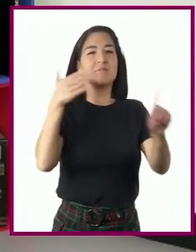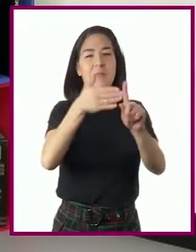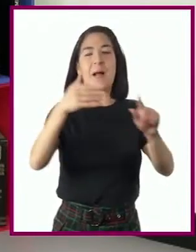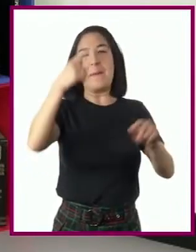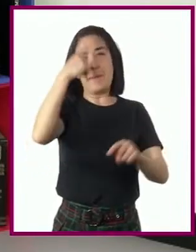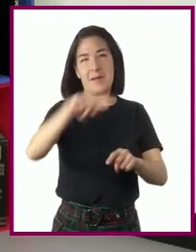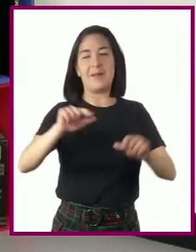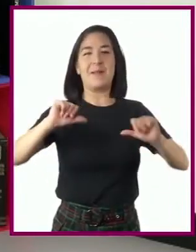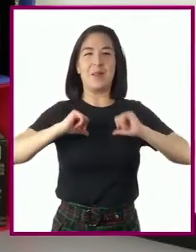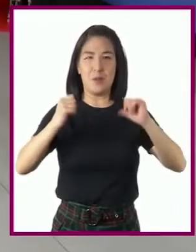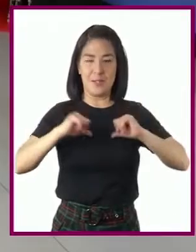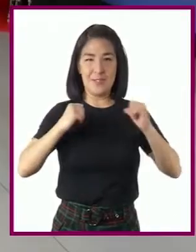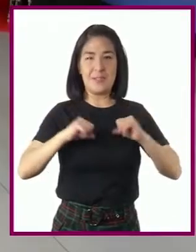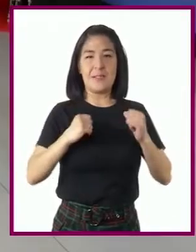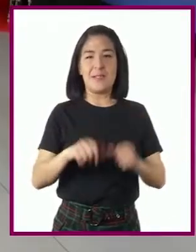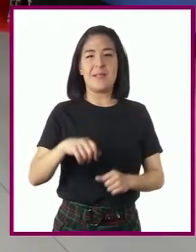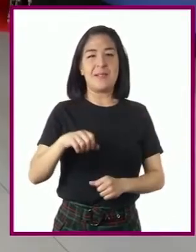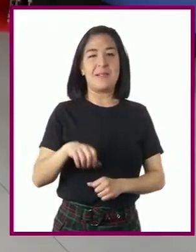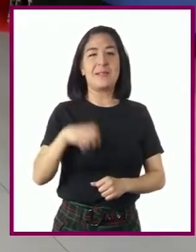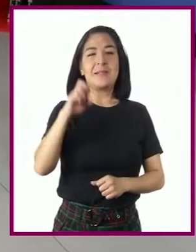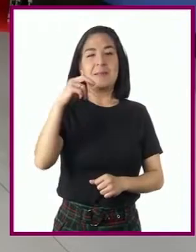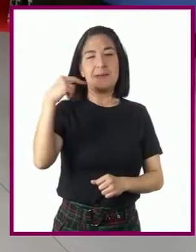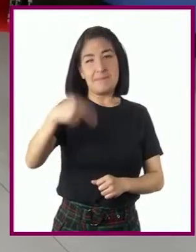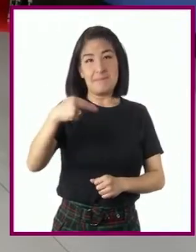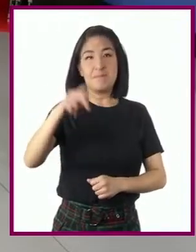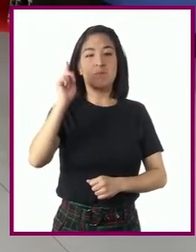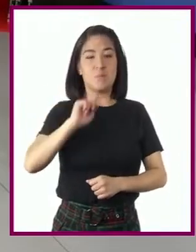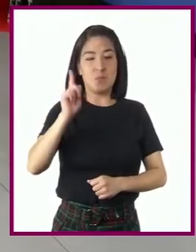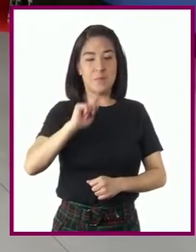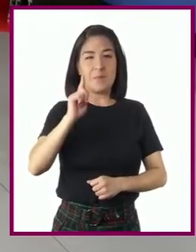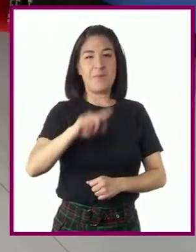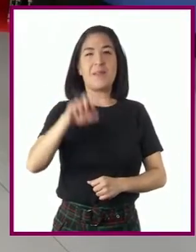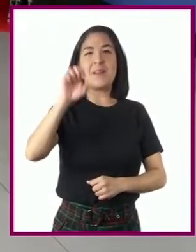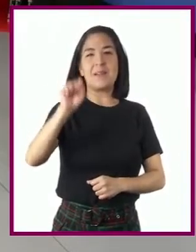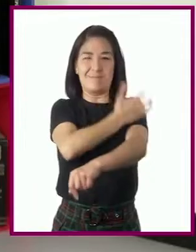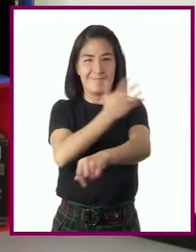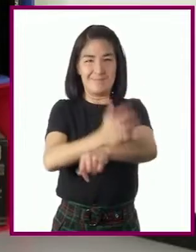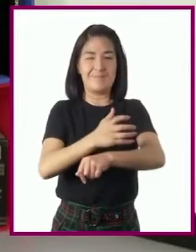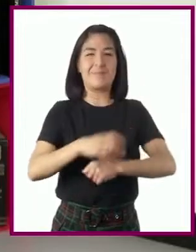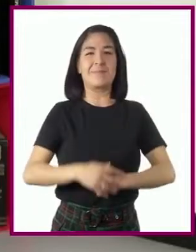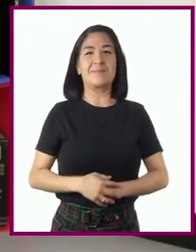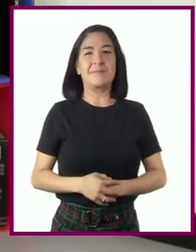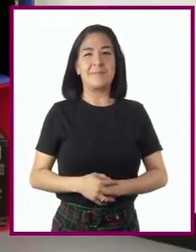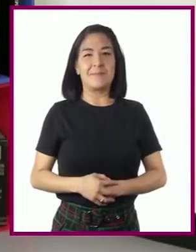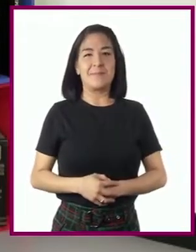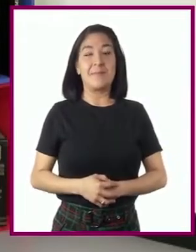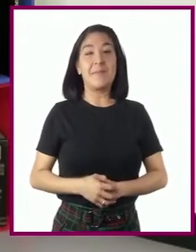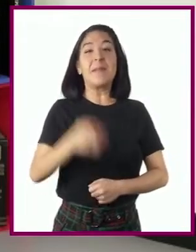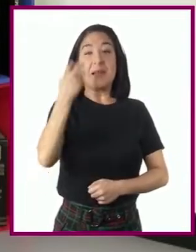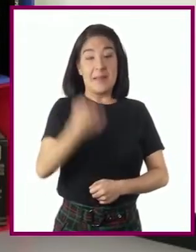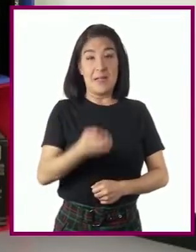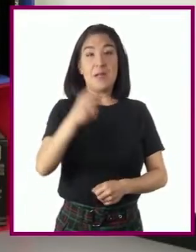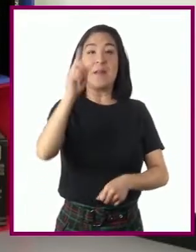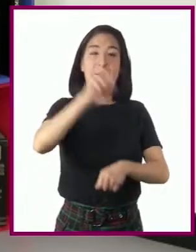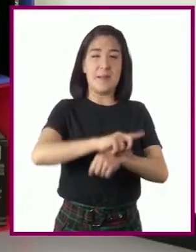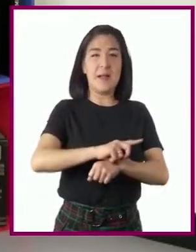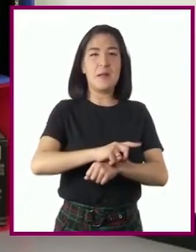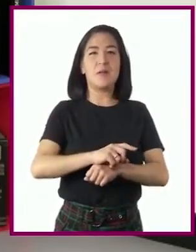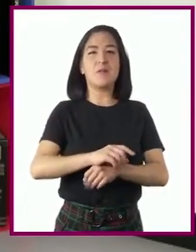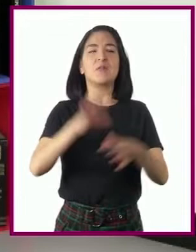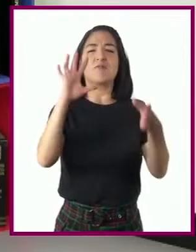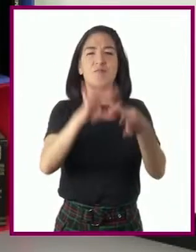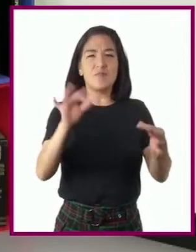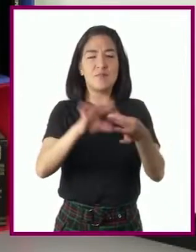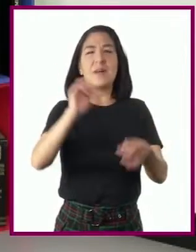adolescencia, Circe Montes de Oca Cañedo y Carla Hernández Aguilar. En esta ocasión, trataremos